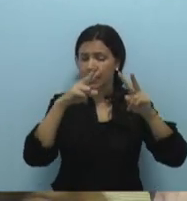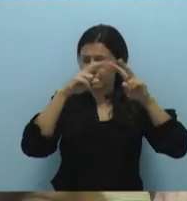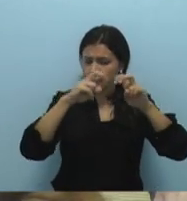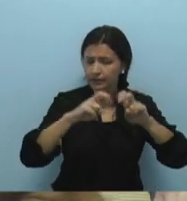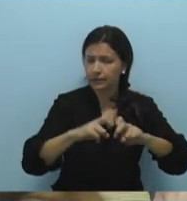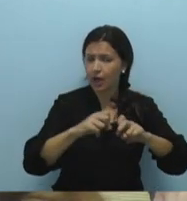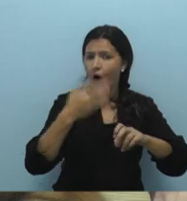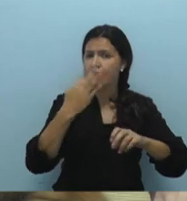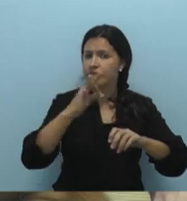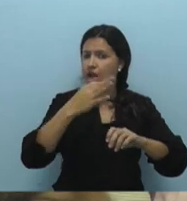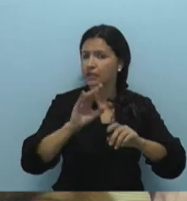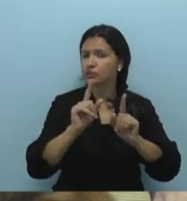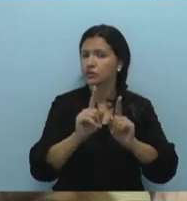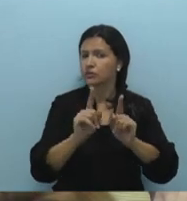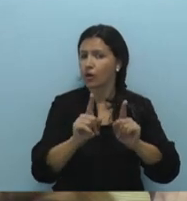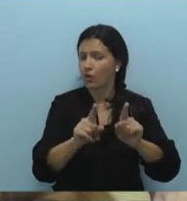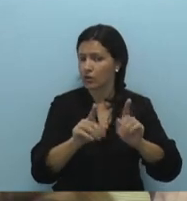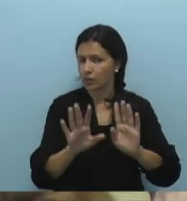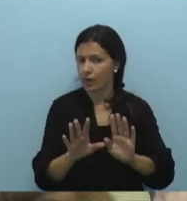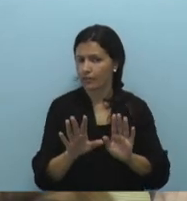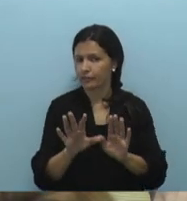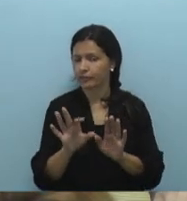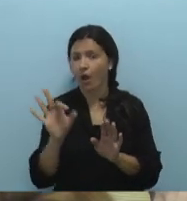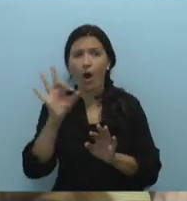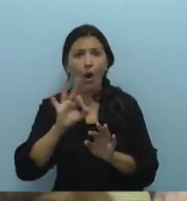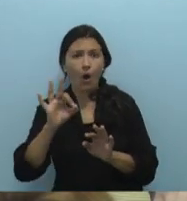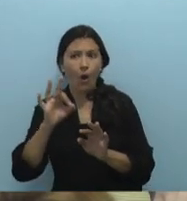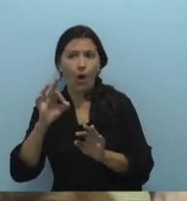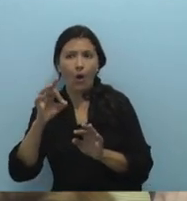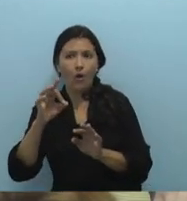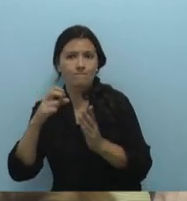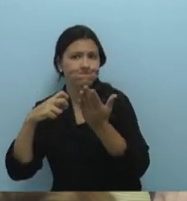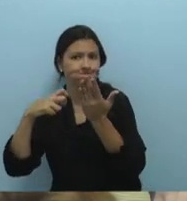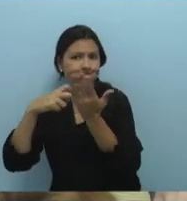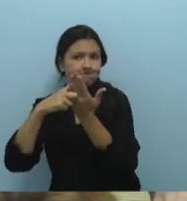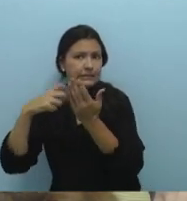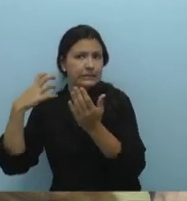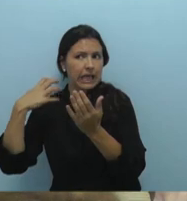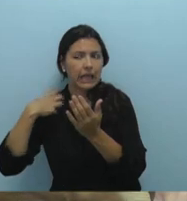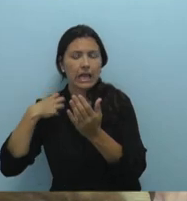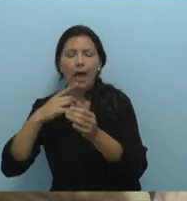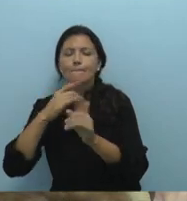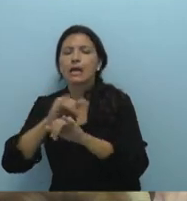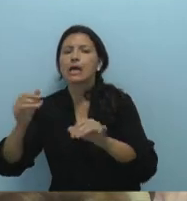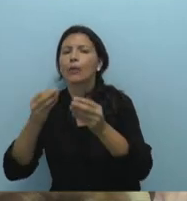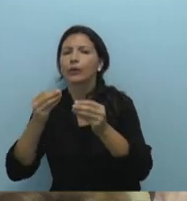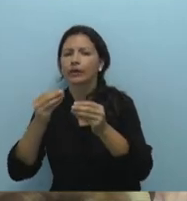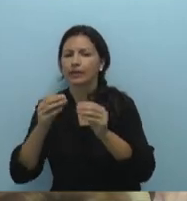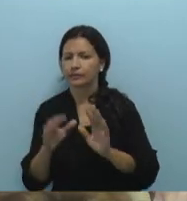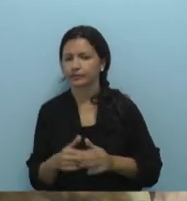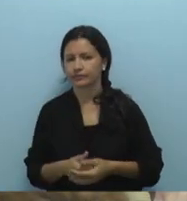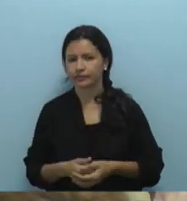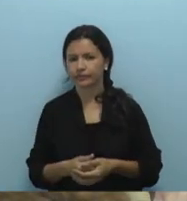en toda la investigación previa a esta imputación, la figura que se utilizó justamente fue de